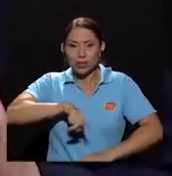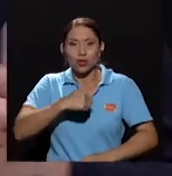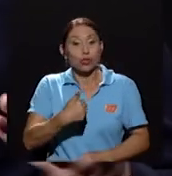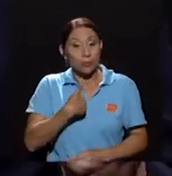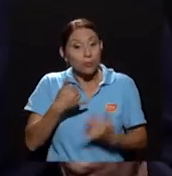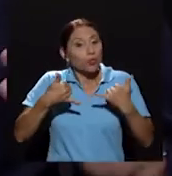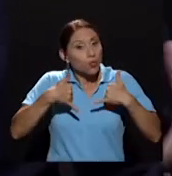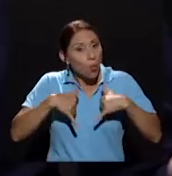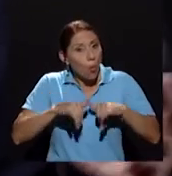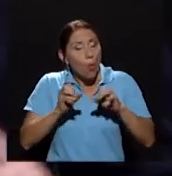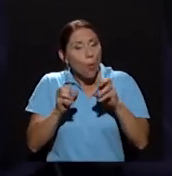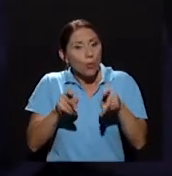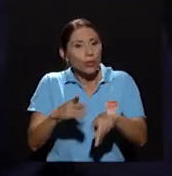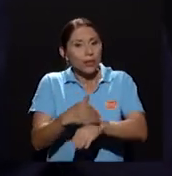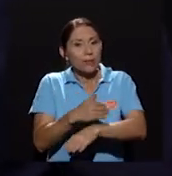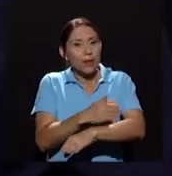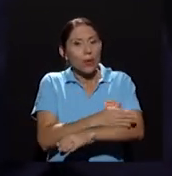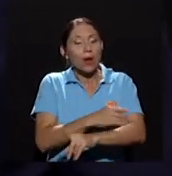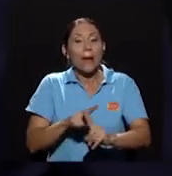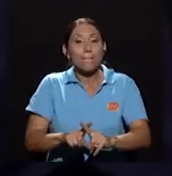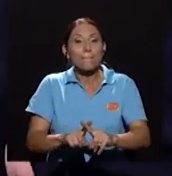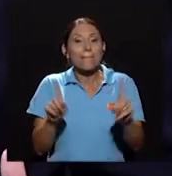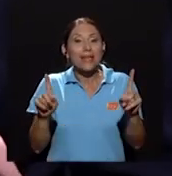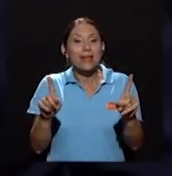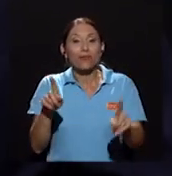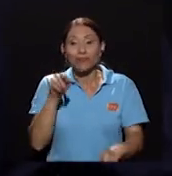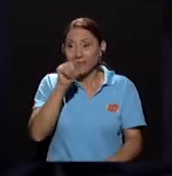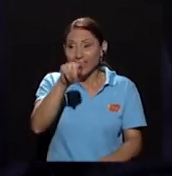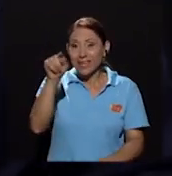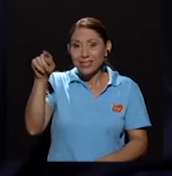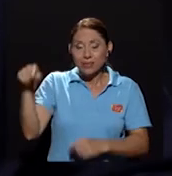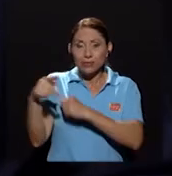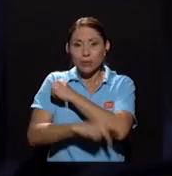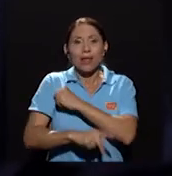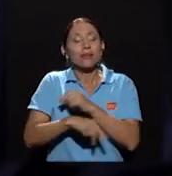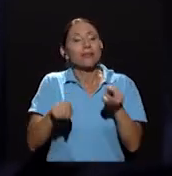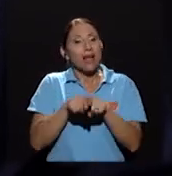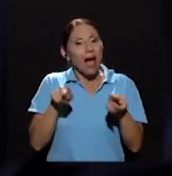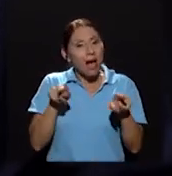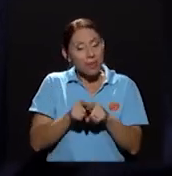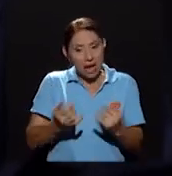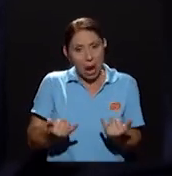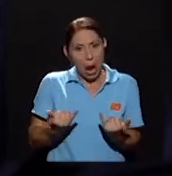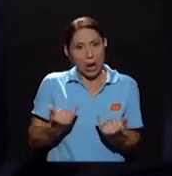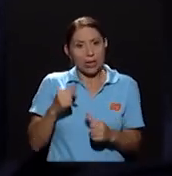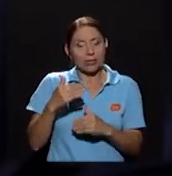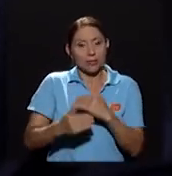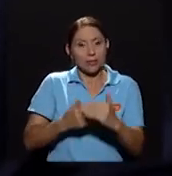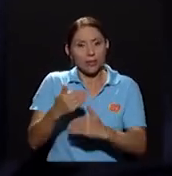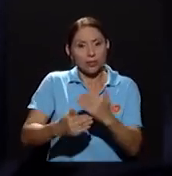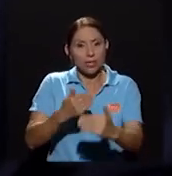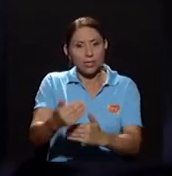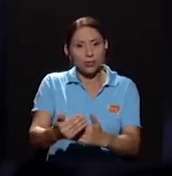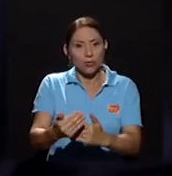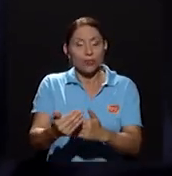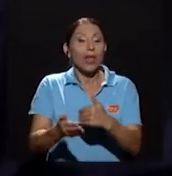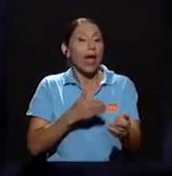mejora pero lo cierto es que estos países también están en ese proceso a pesar de que tienen pues